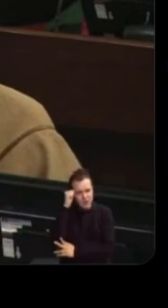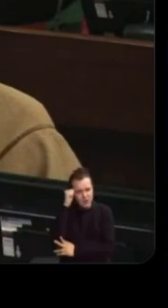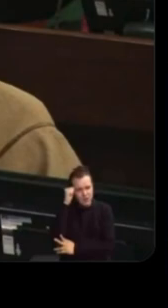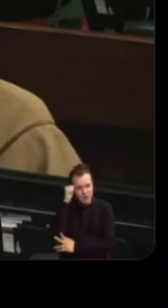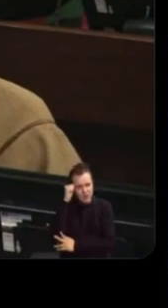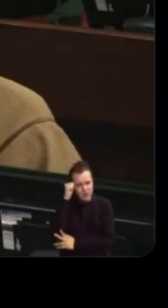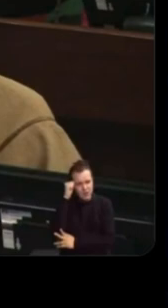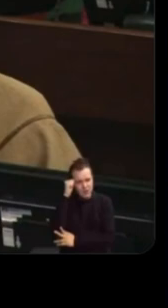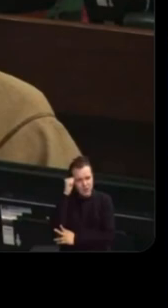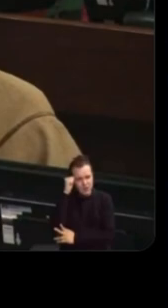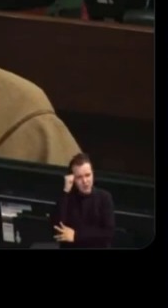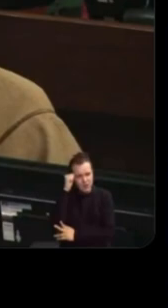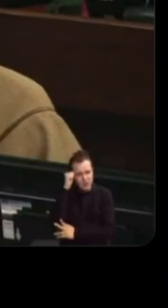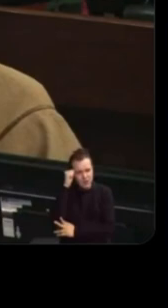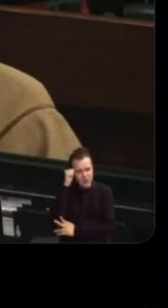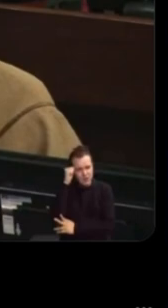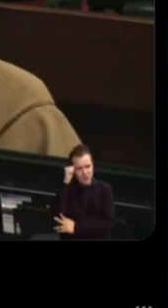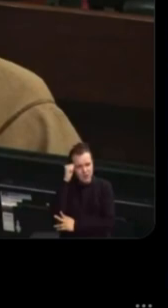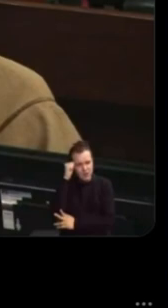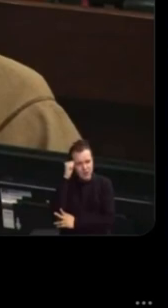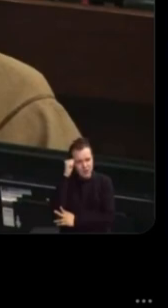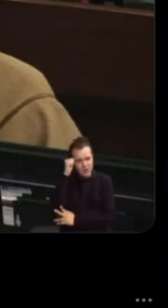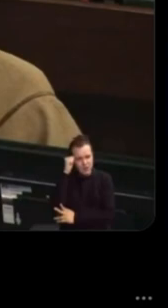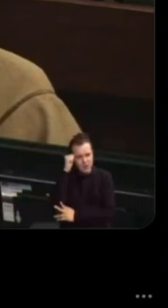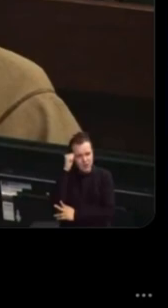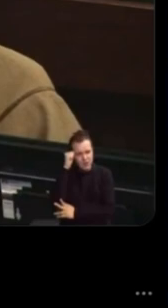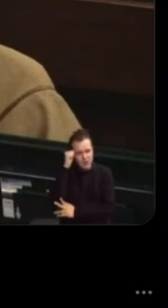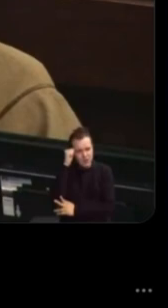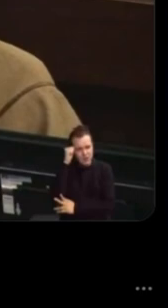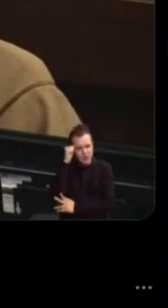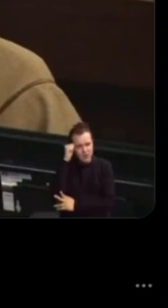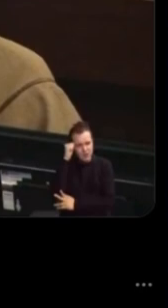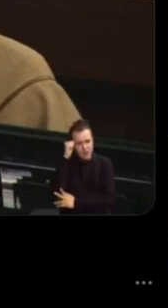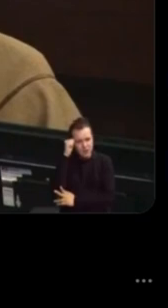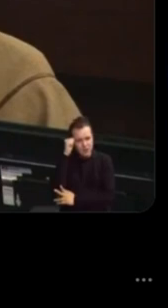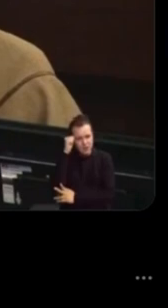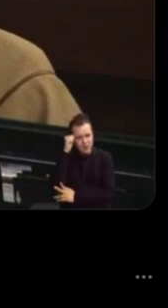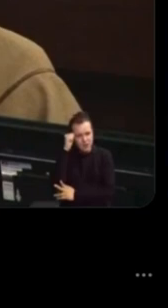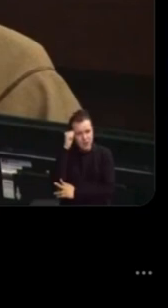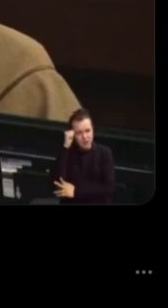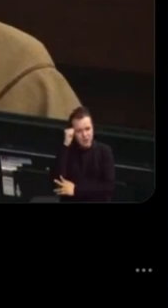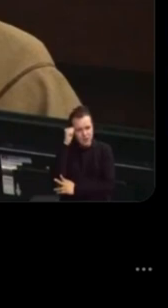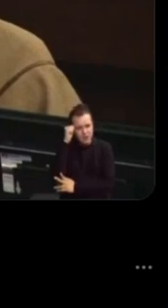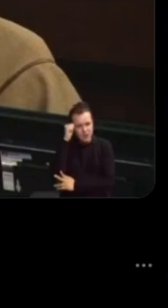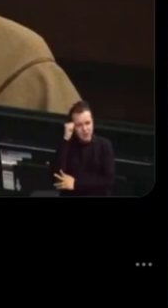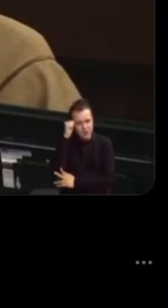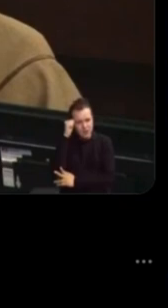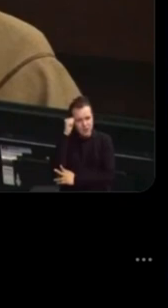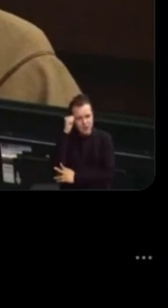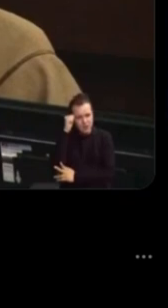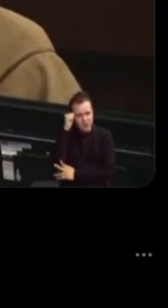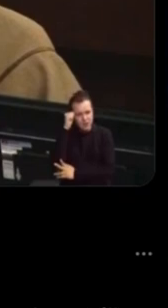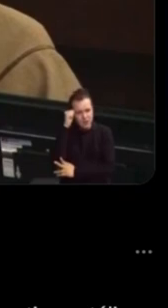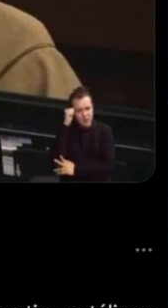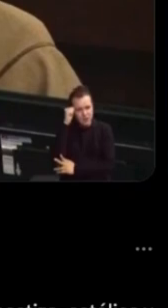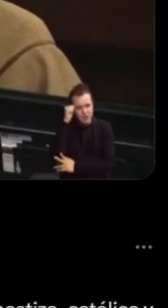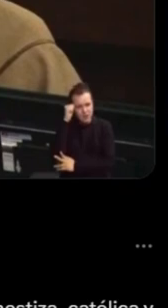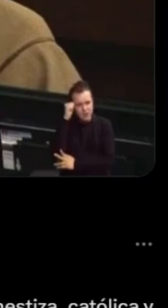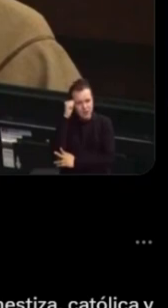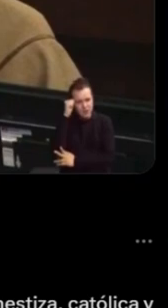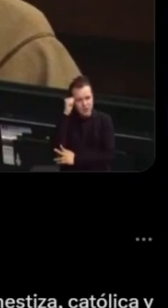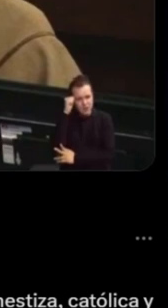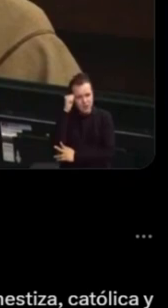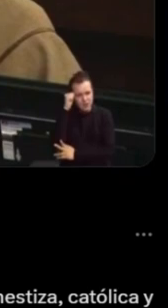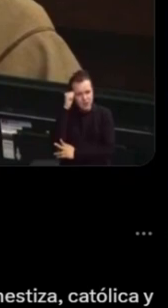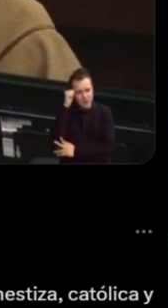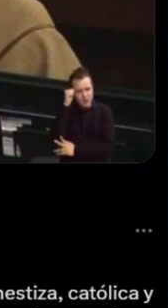y orden para ser libres, porque detrás de cada derecho hay un deber, hay una obligación, o aquí